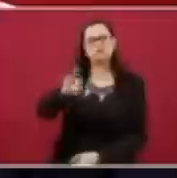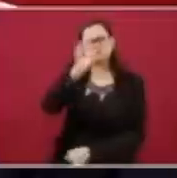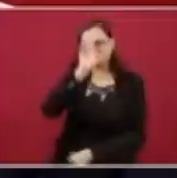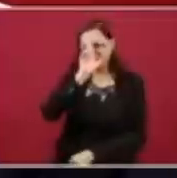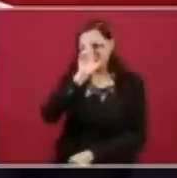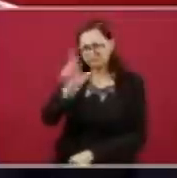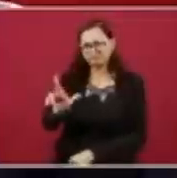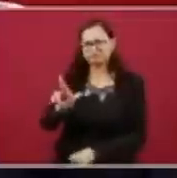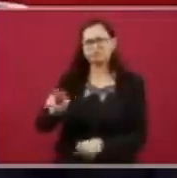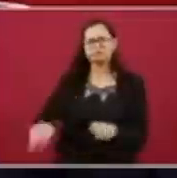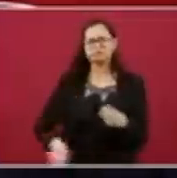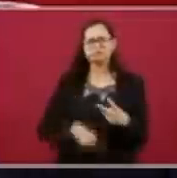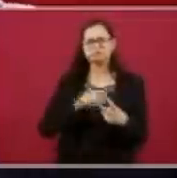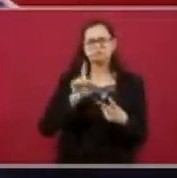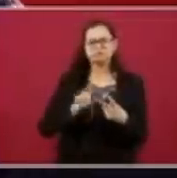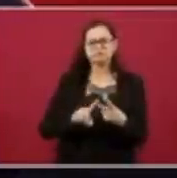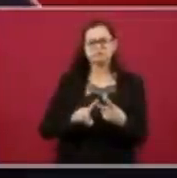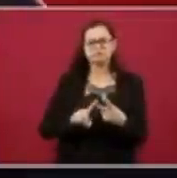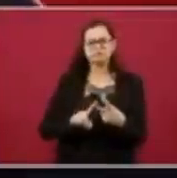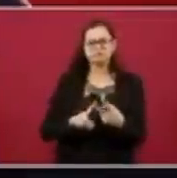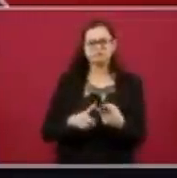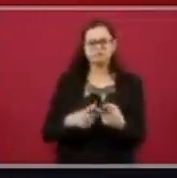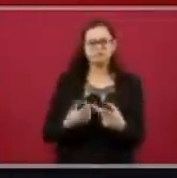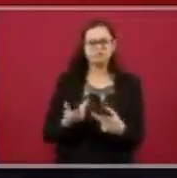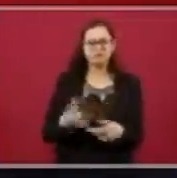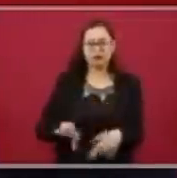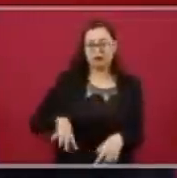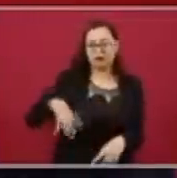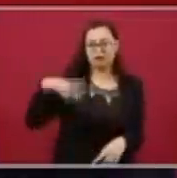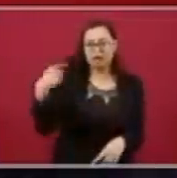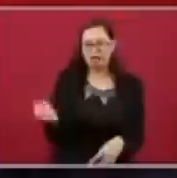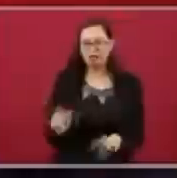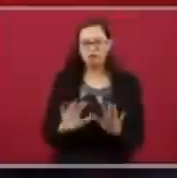va a haber control en el uso de la fuerza.